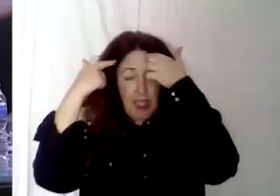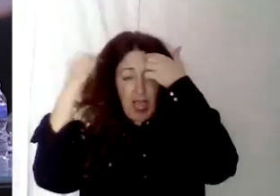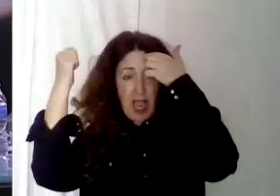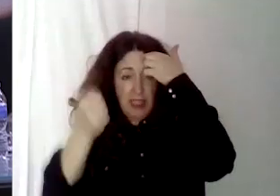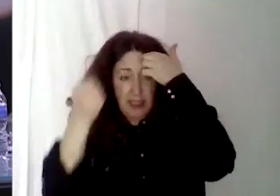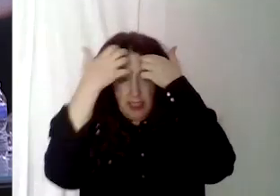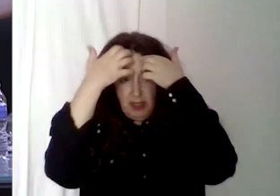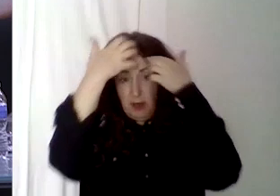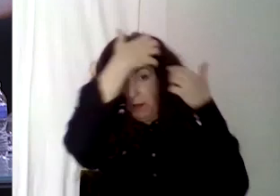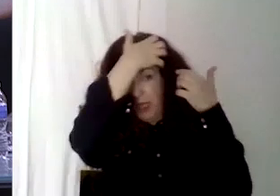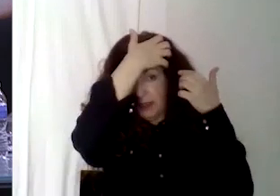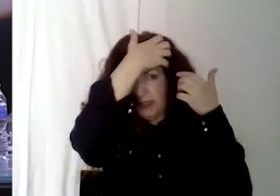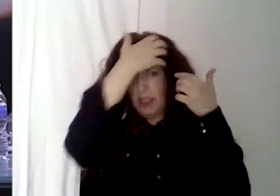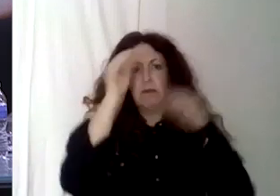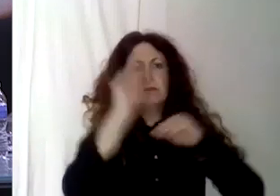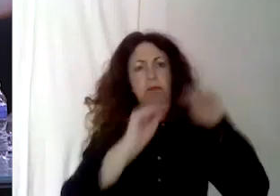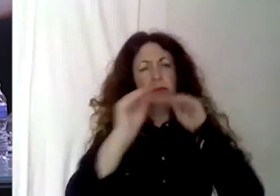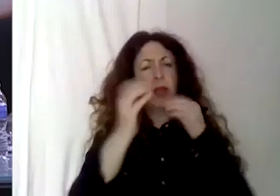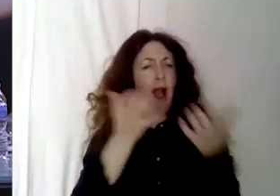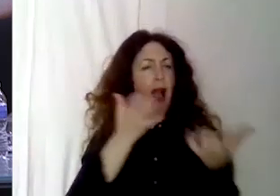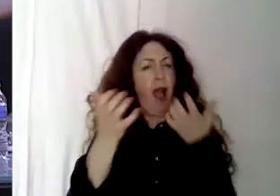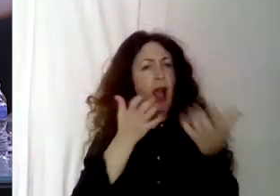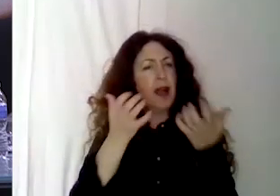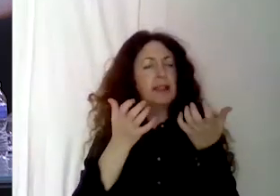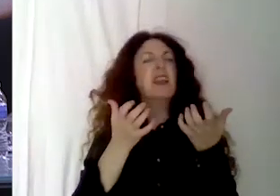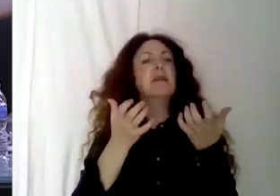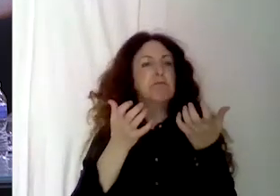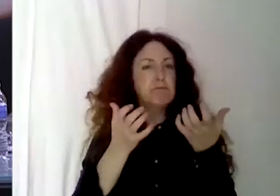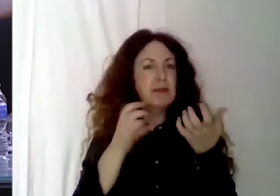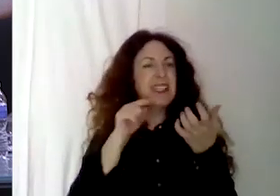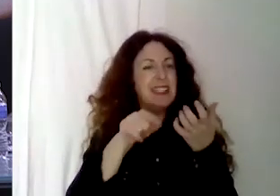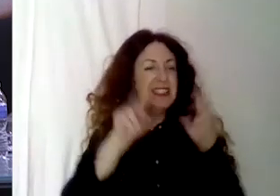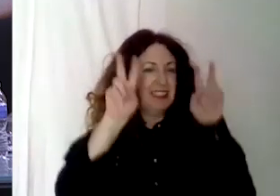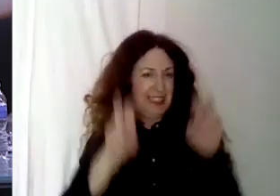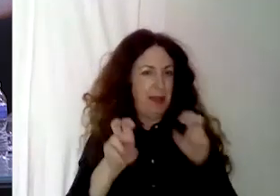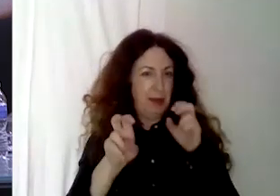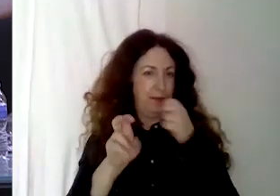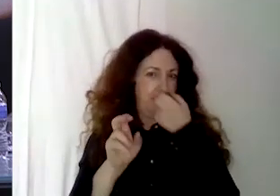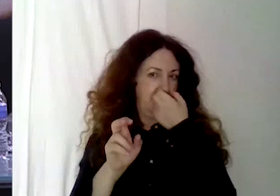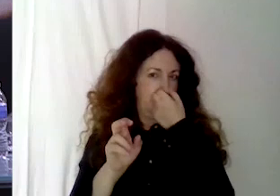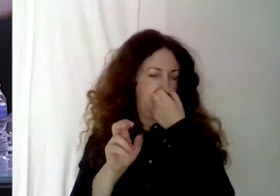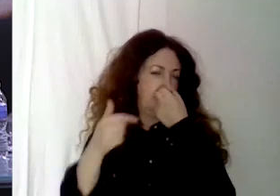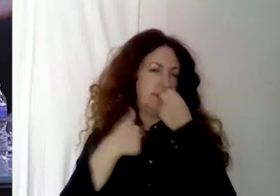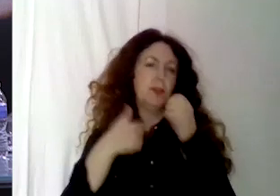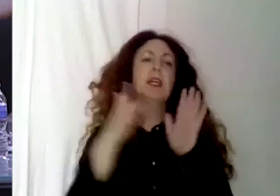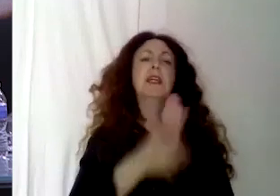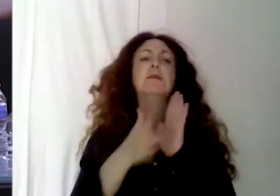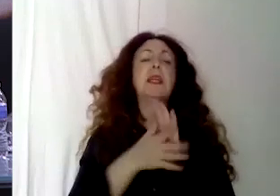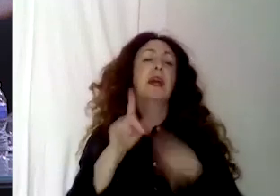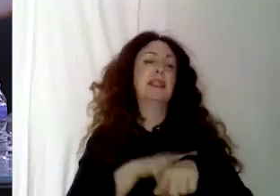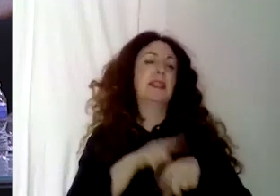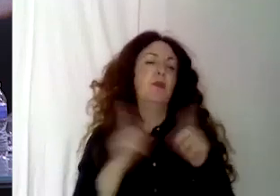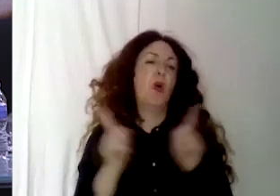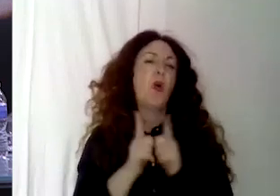es la cuestión central. Es la cuestión central de todo este asunto, a la que le voy a dedicar poco tiempo, porque tengo que dar paso,